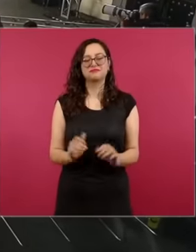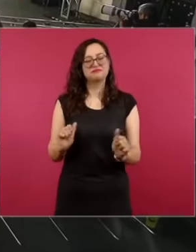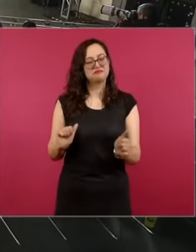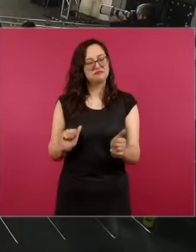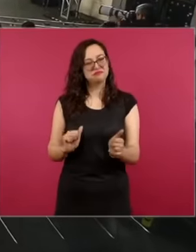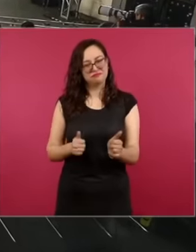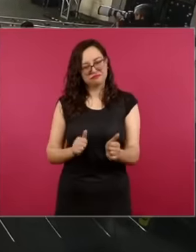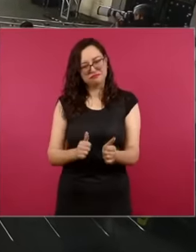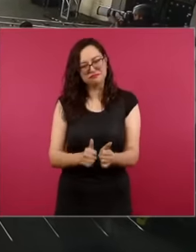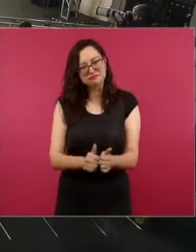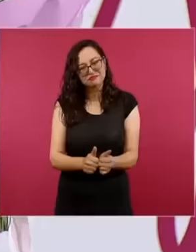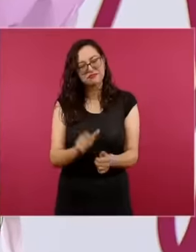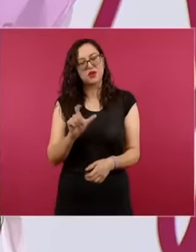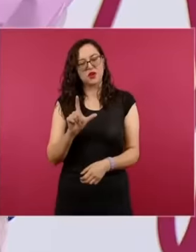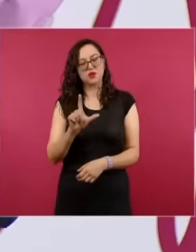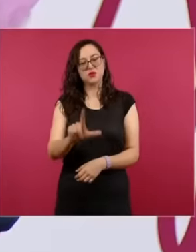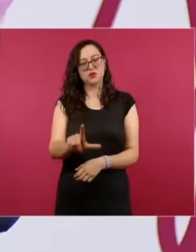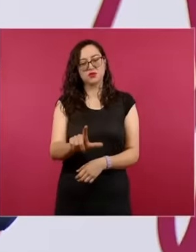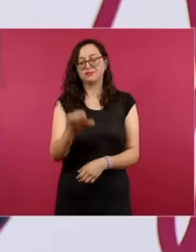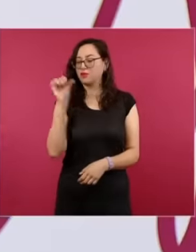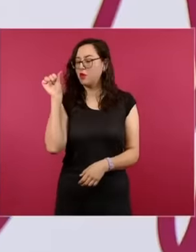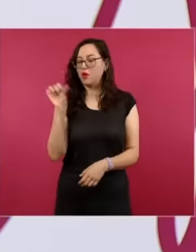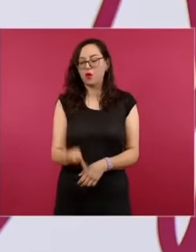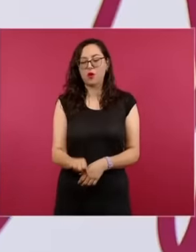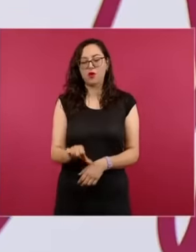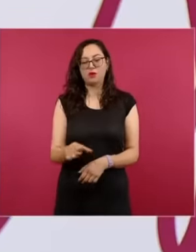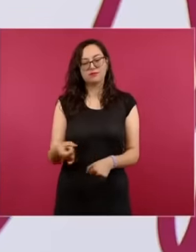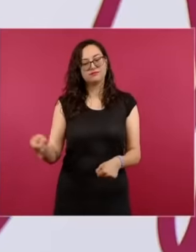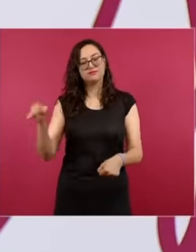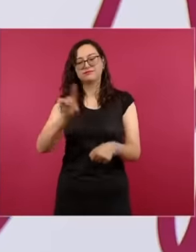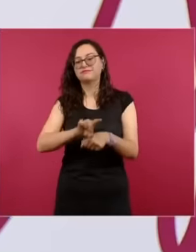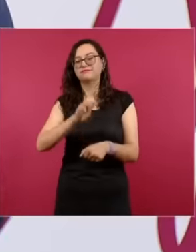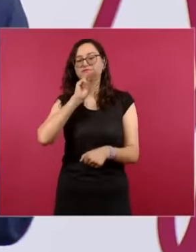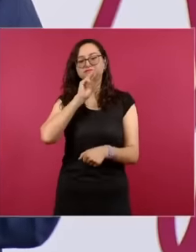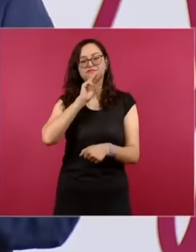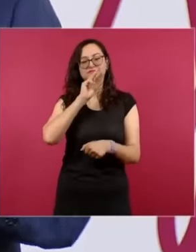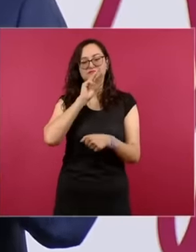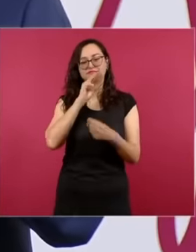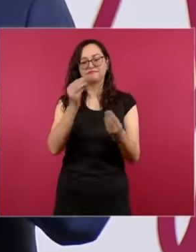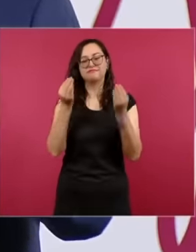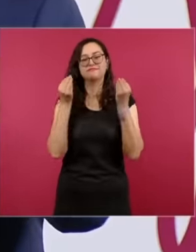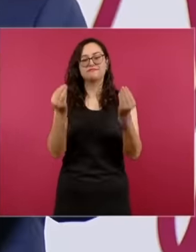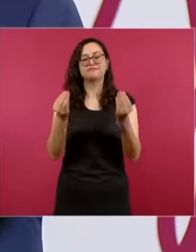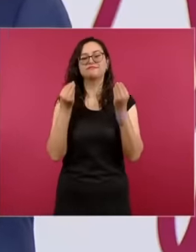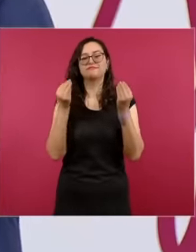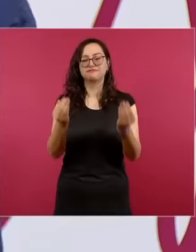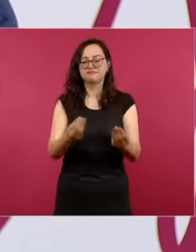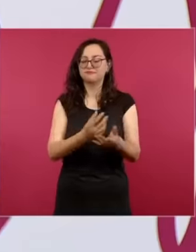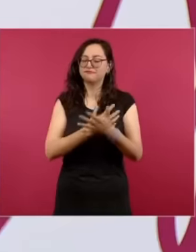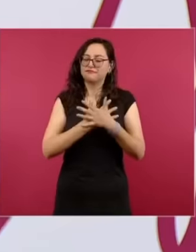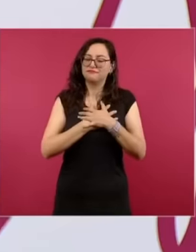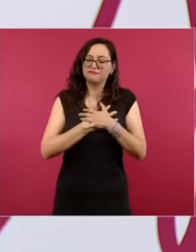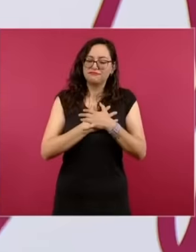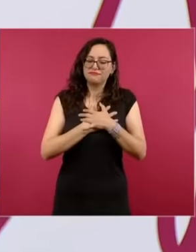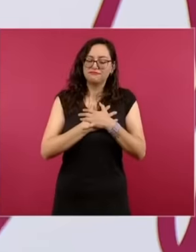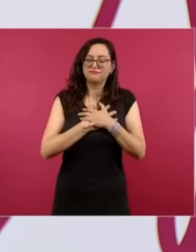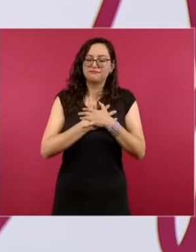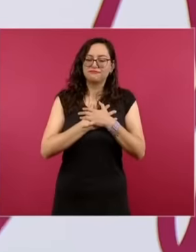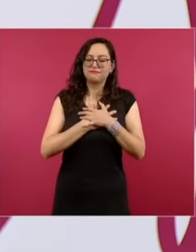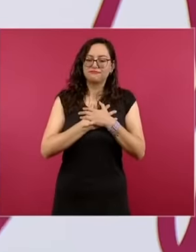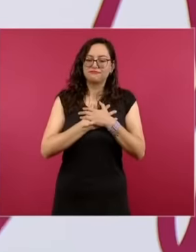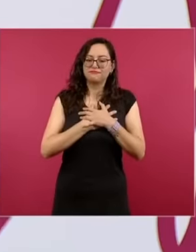día, pero ahora es para las mamás. Mucho amor, amor, amor, amor.